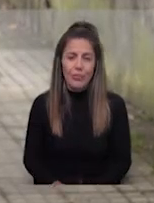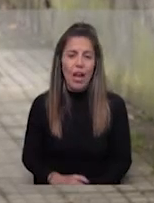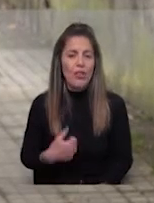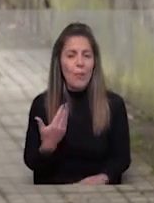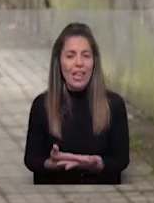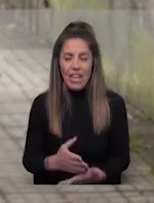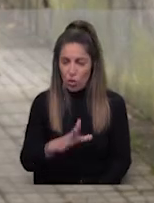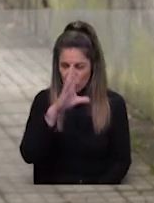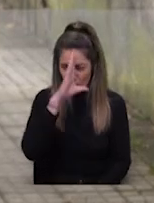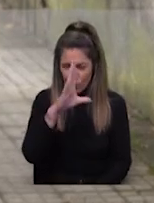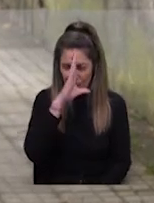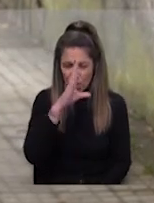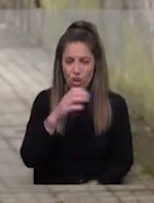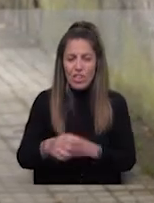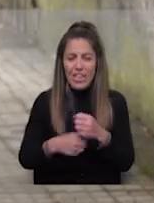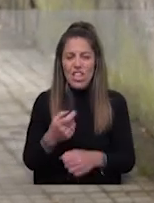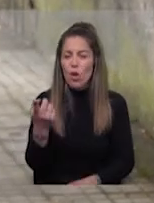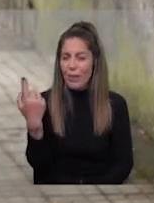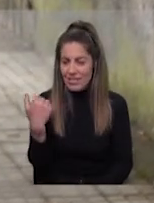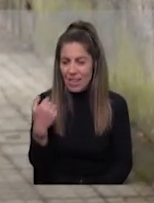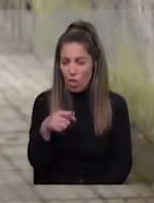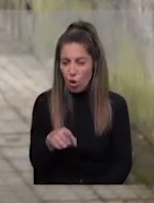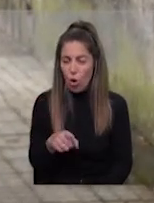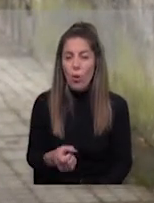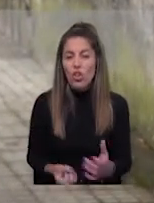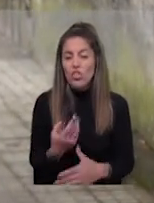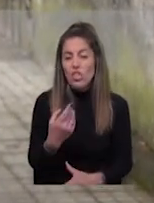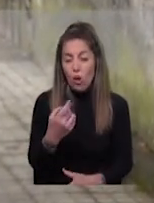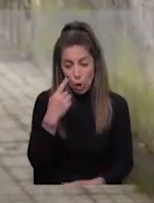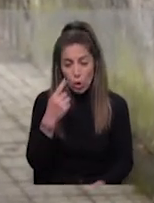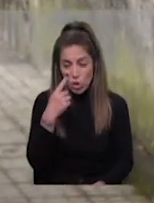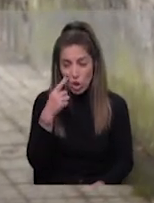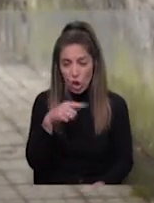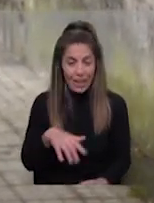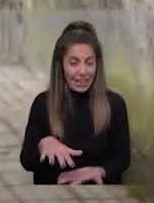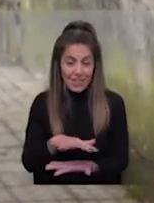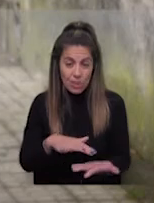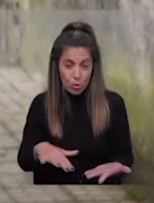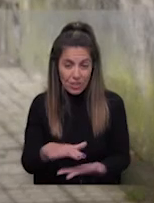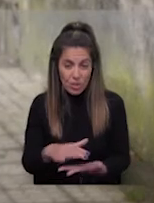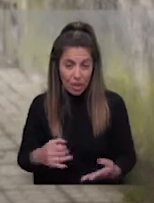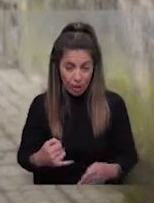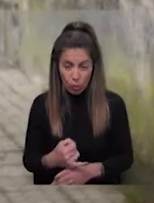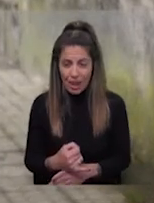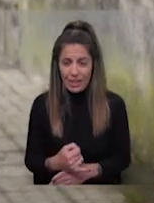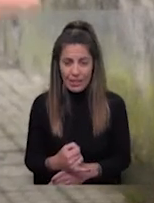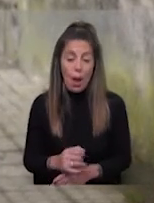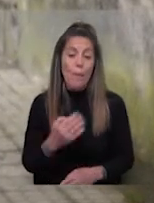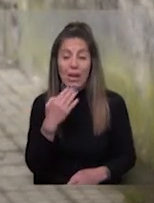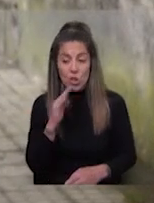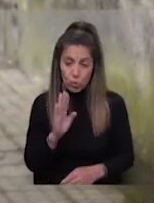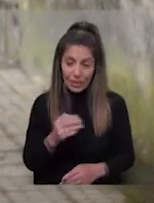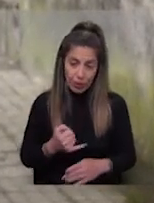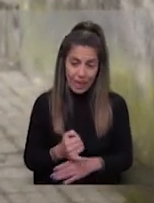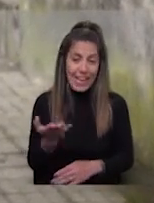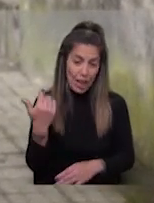en febrero del año pasado, cuando salió a la luz pública estas irregularidades, presuntas en aquel